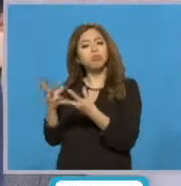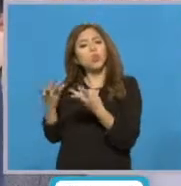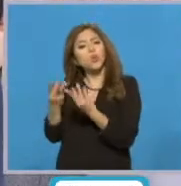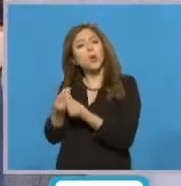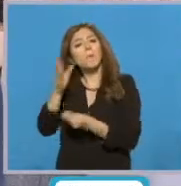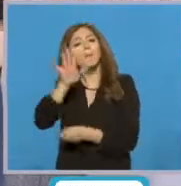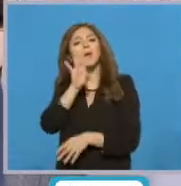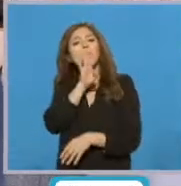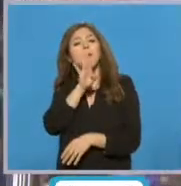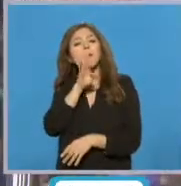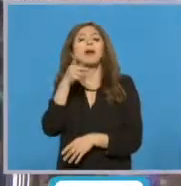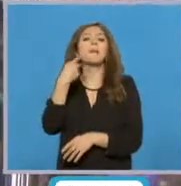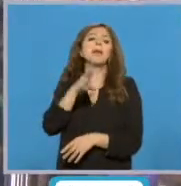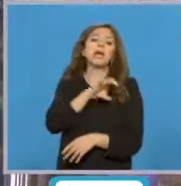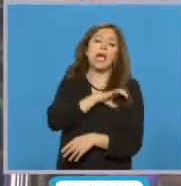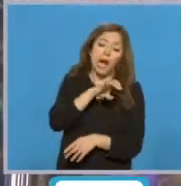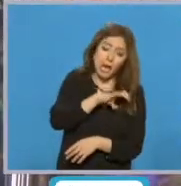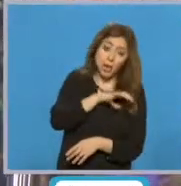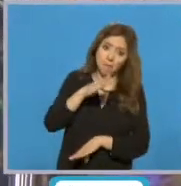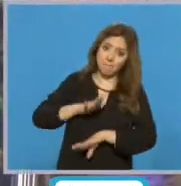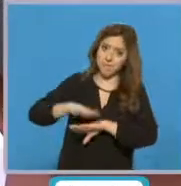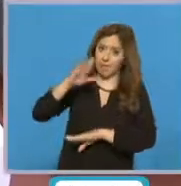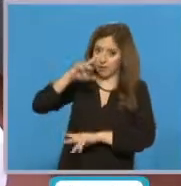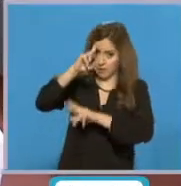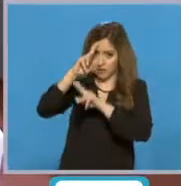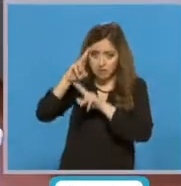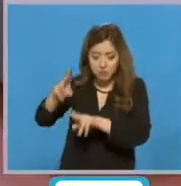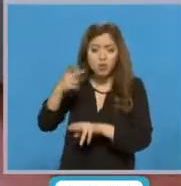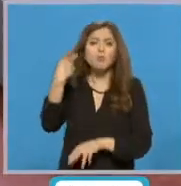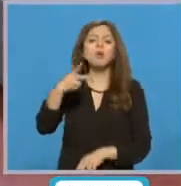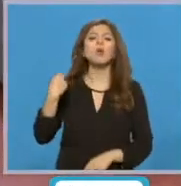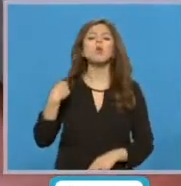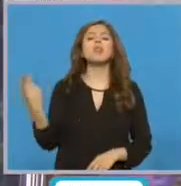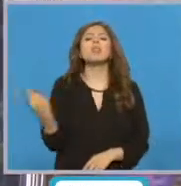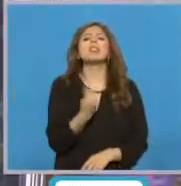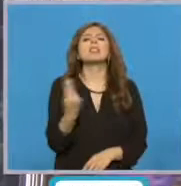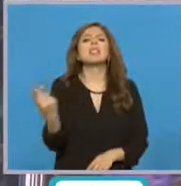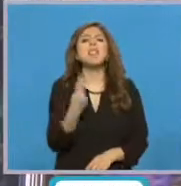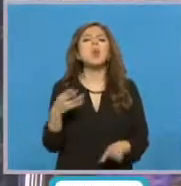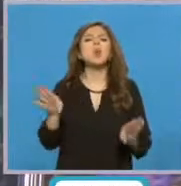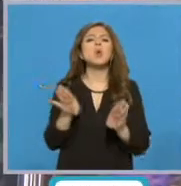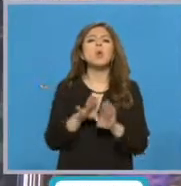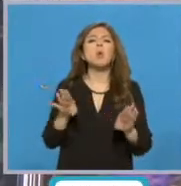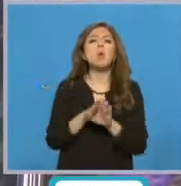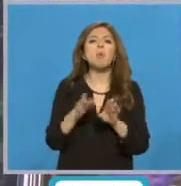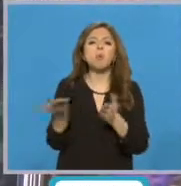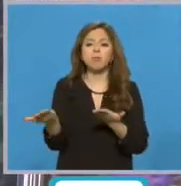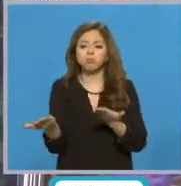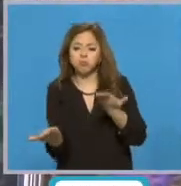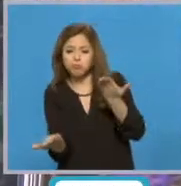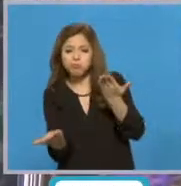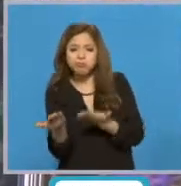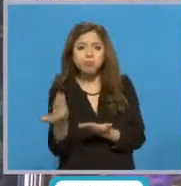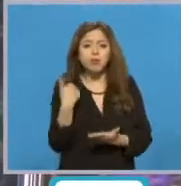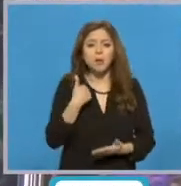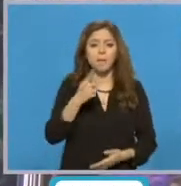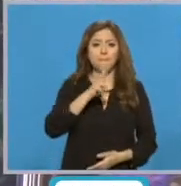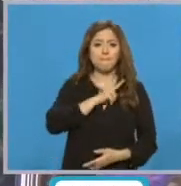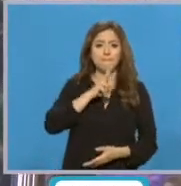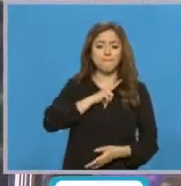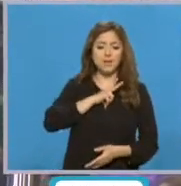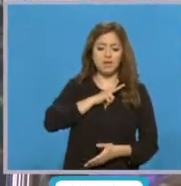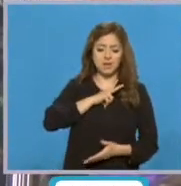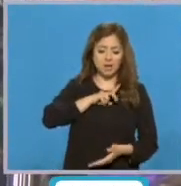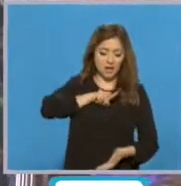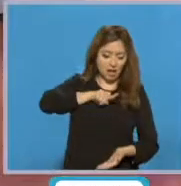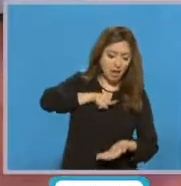cariñosa, de mucho respeto, ¿no? También, y como una necesidad de compensar, ¿no? Muchos vacíos que tenemos adentro. Entonces,